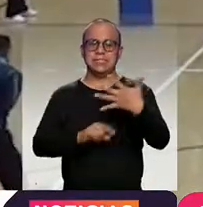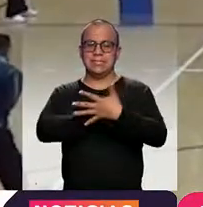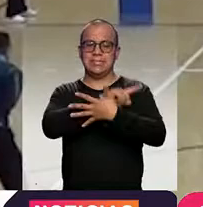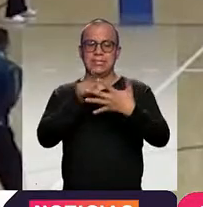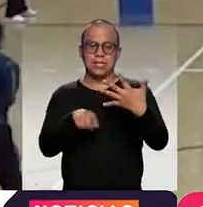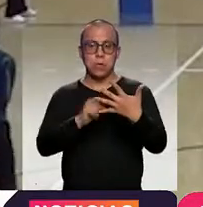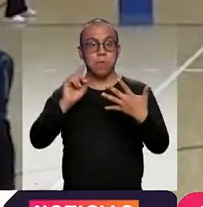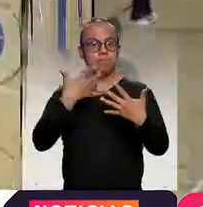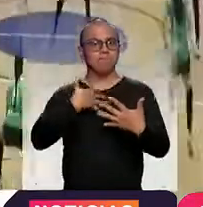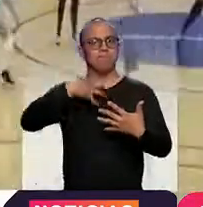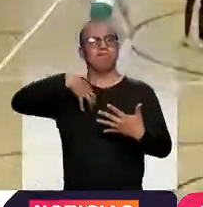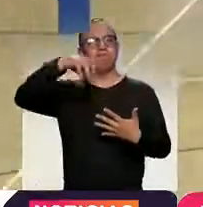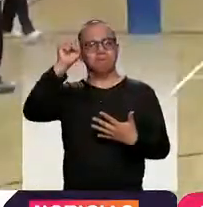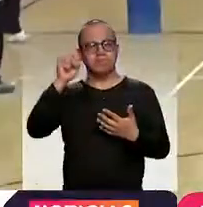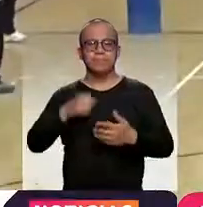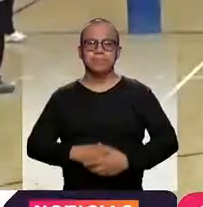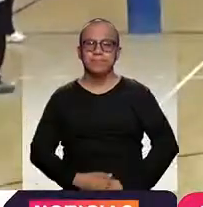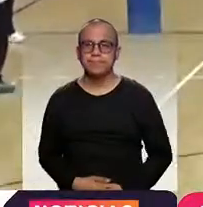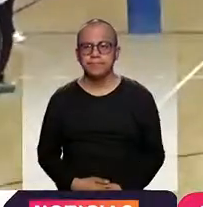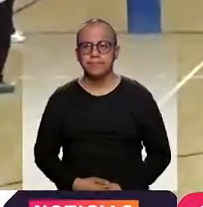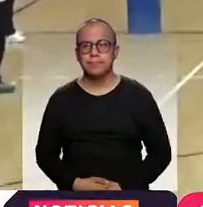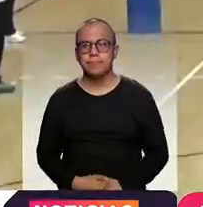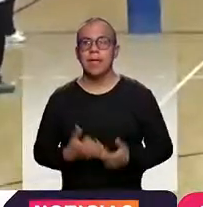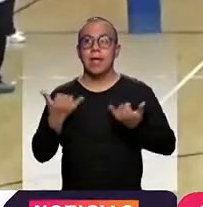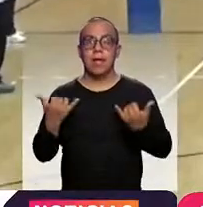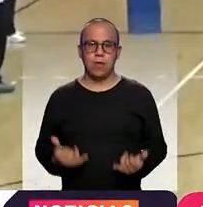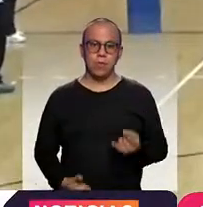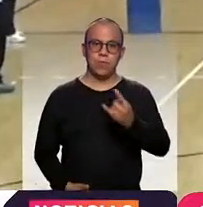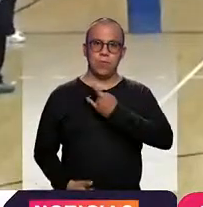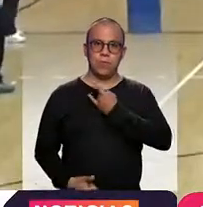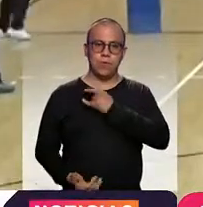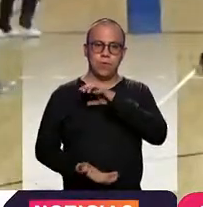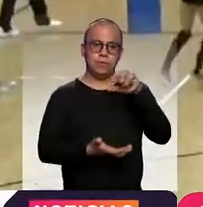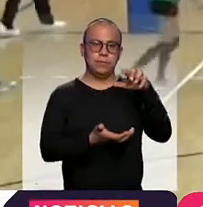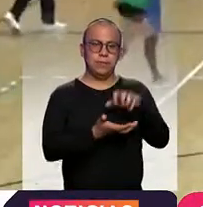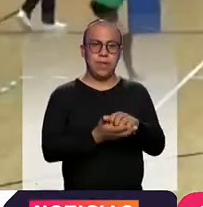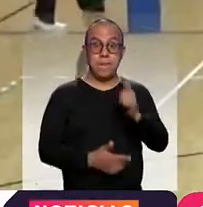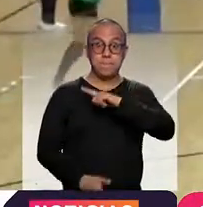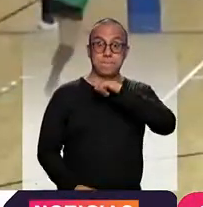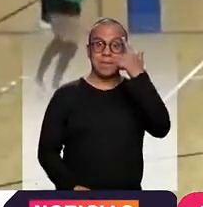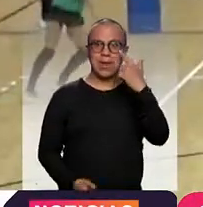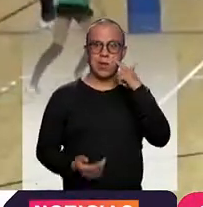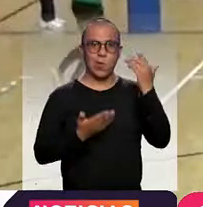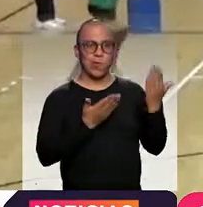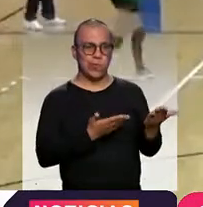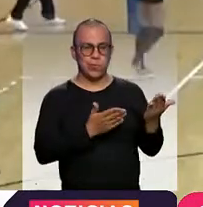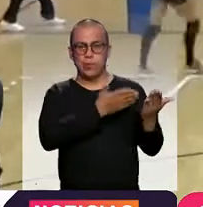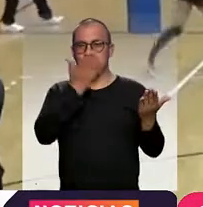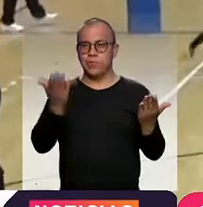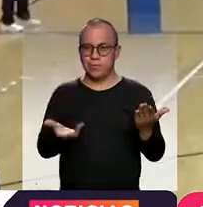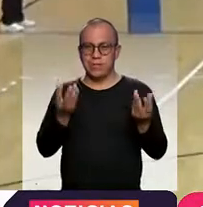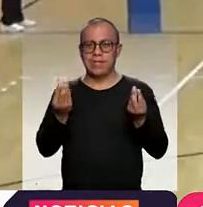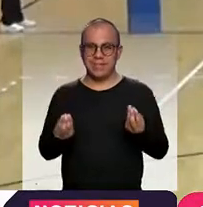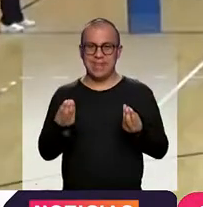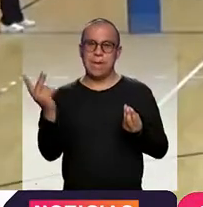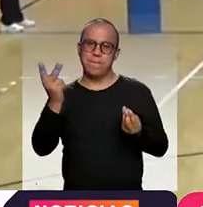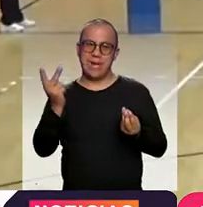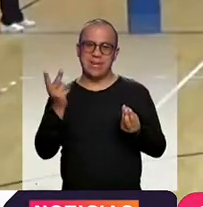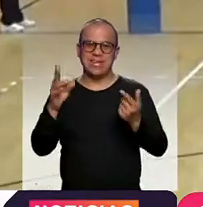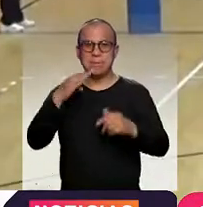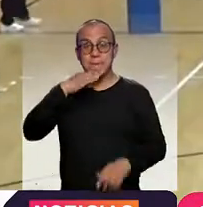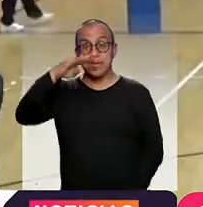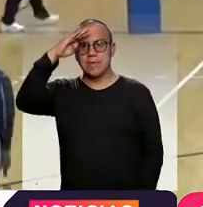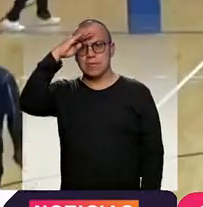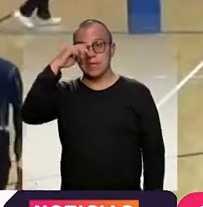ganados de 5 disputados. Por su parte, la Universidad Central de uniforme blanco se midió contra el Politécnico Jaime Isaza Cadavid de